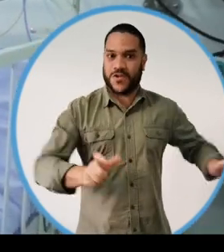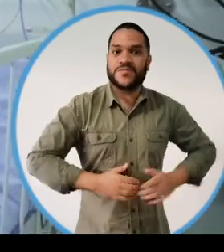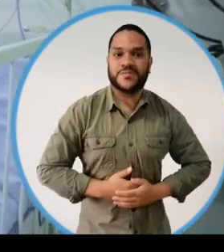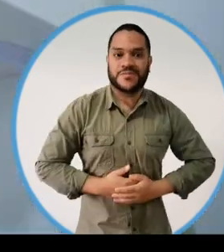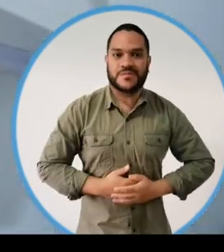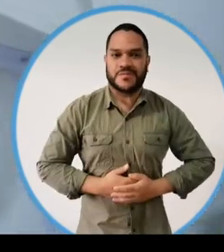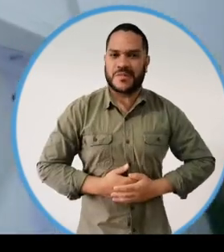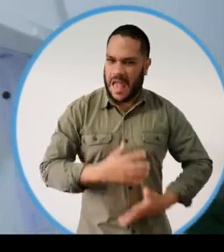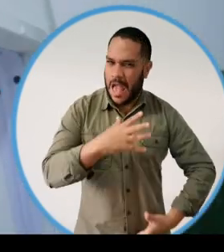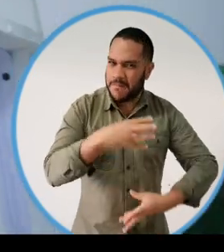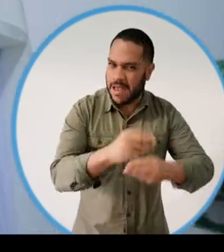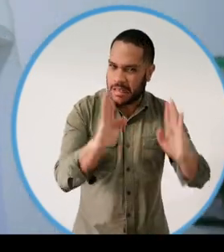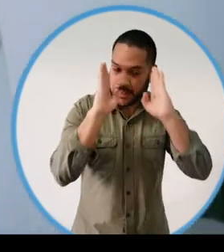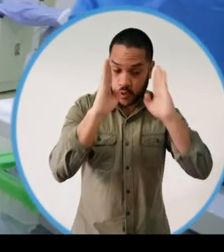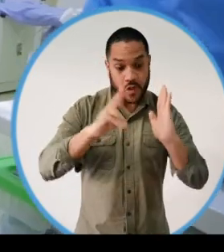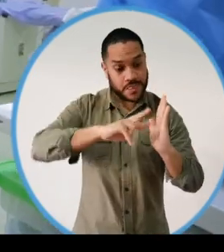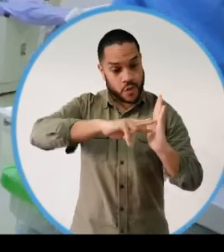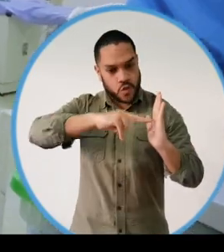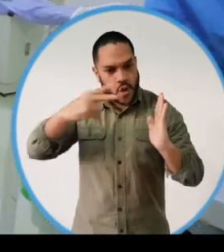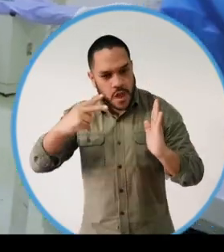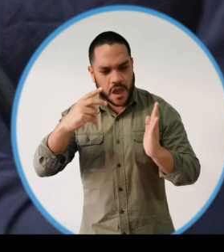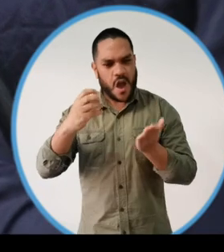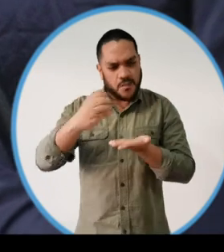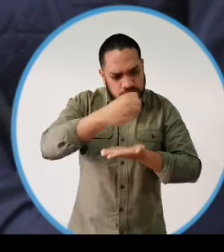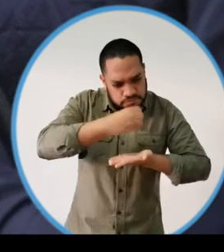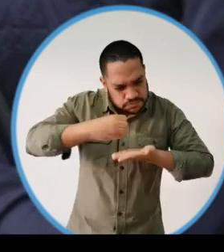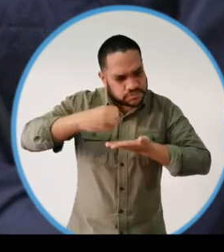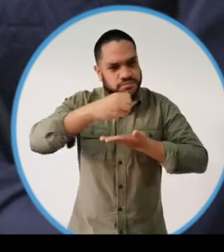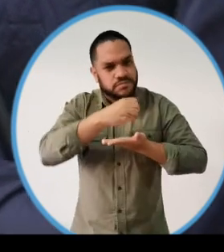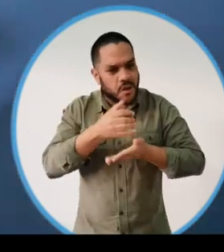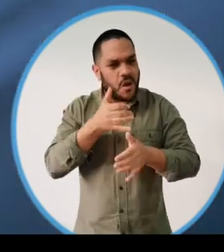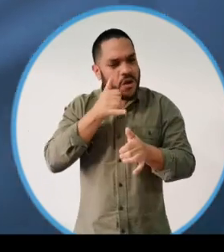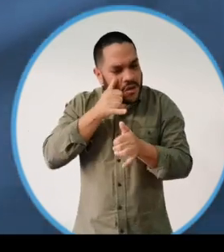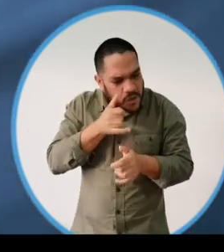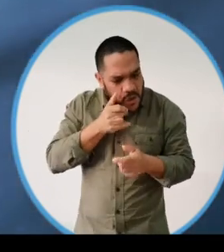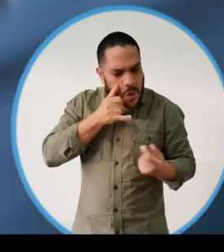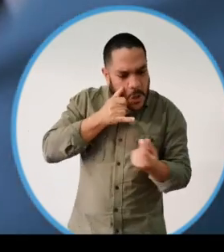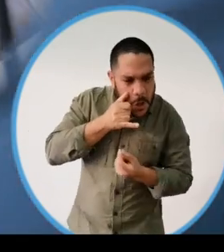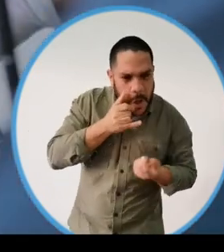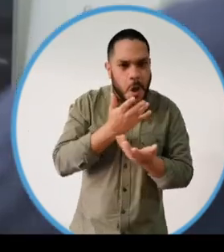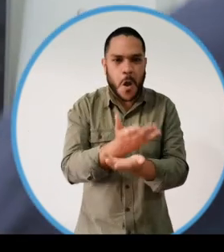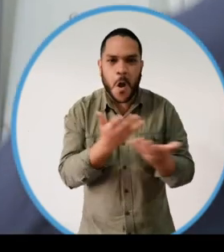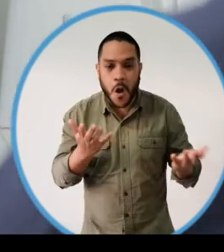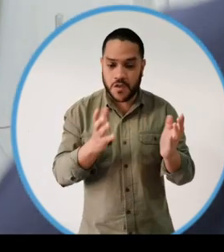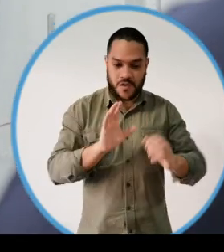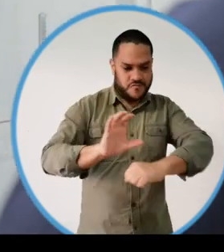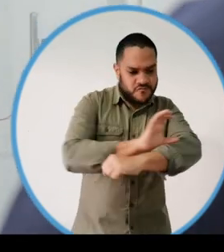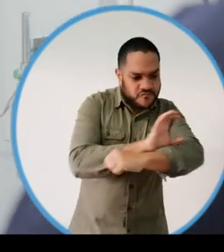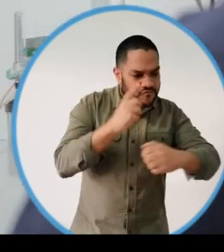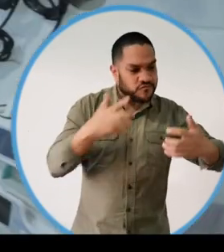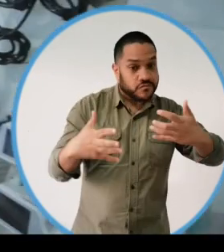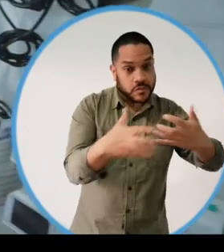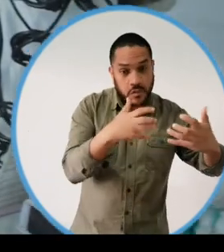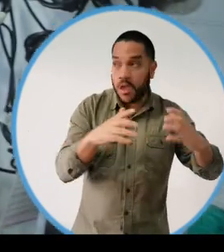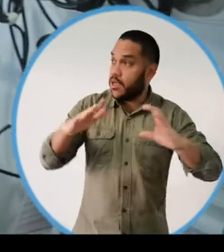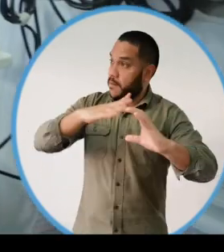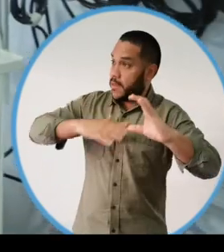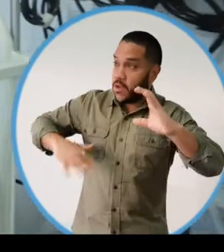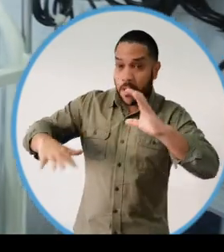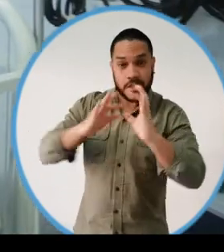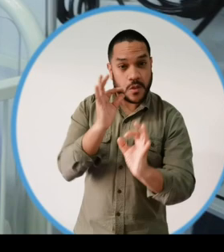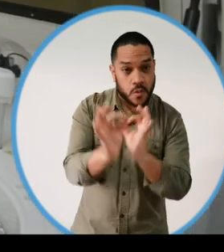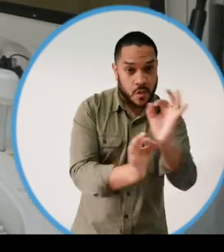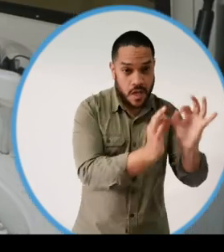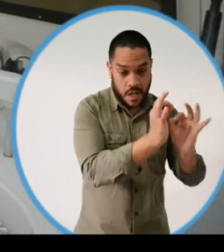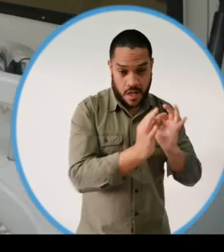proceso de atención tecnología biomédica, industrial e informática segura y amigable con el medio ambiente para brindarle a